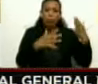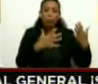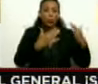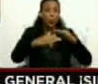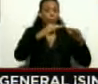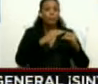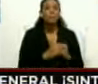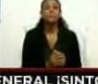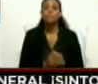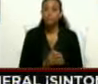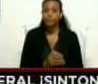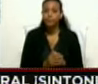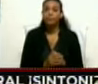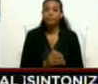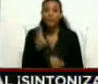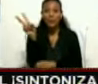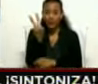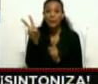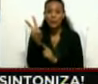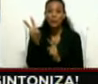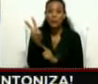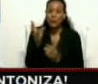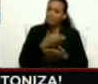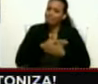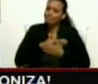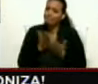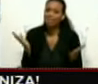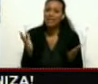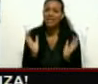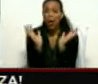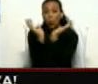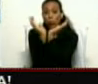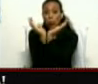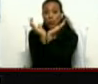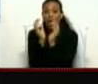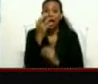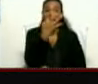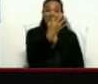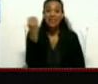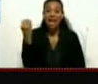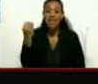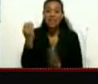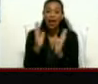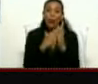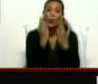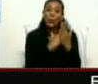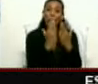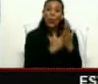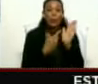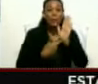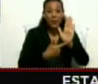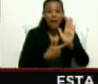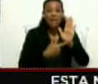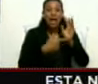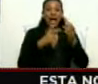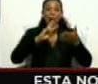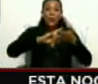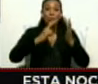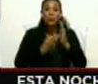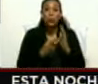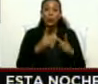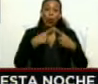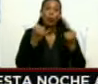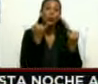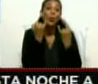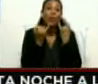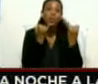cambio climático. Venezuela pone a disposición de la UNICEF más de 30 textos infantiles como esto para que sean traducidos a otros